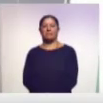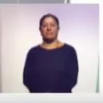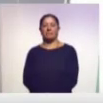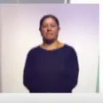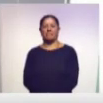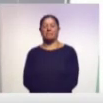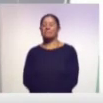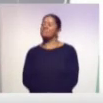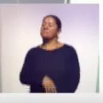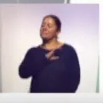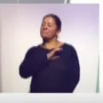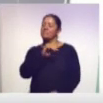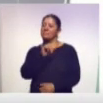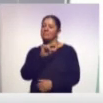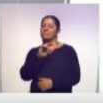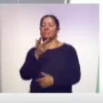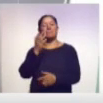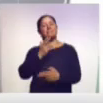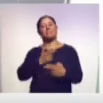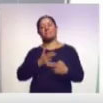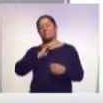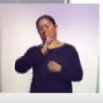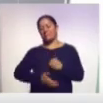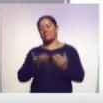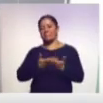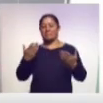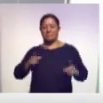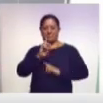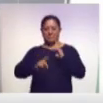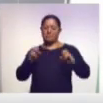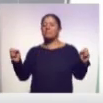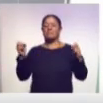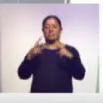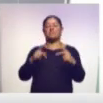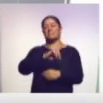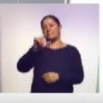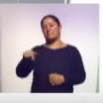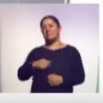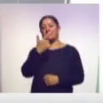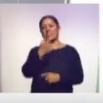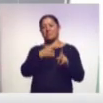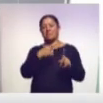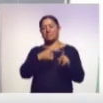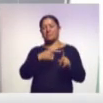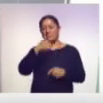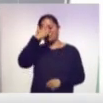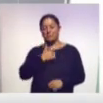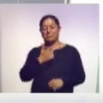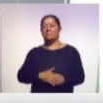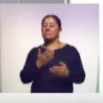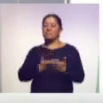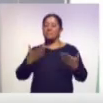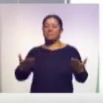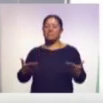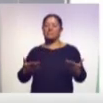Pues mi querido Mario Auditorio, hasta aquí la información en Ahora Deportes. Nos saludamos más adelante, mi querido Mario, a 7:30 de la noche en la emisión de viernes de Ahora Deportes y